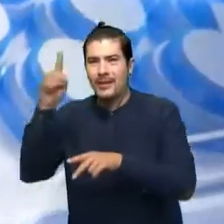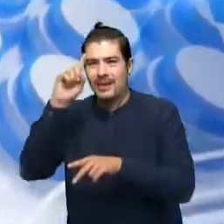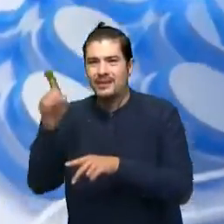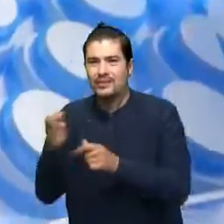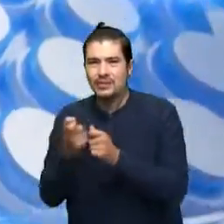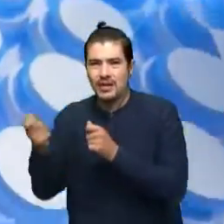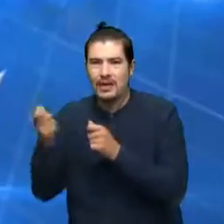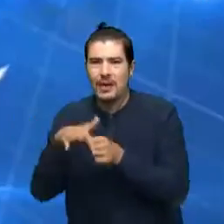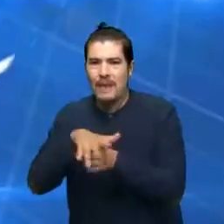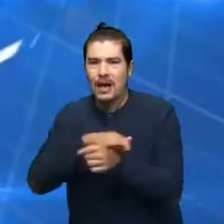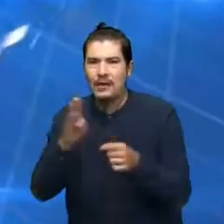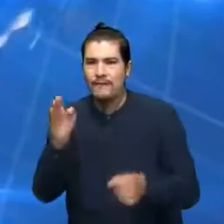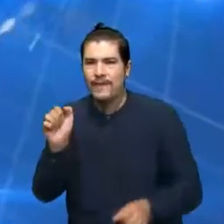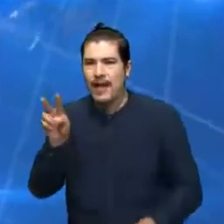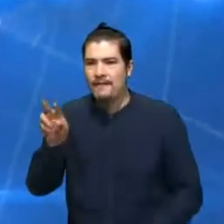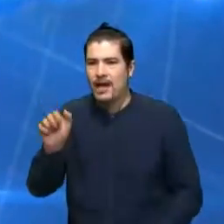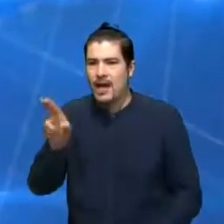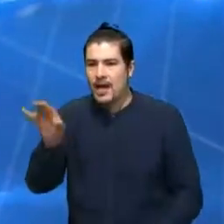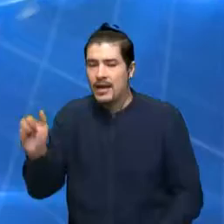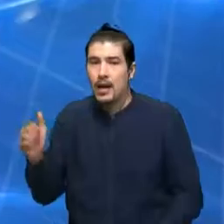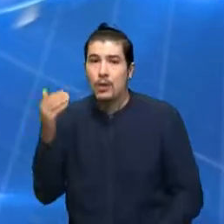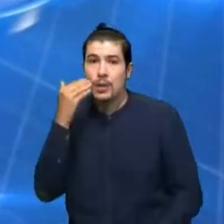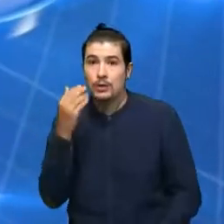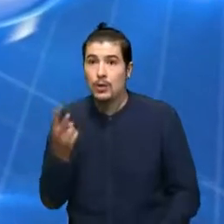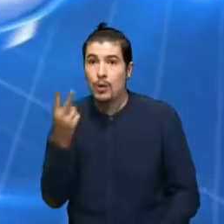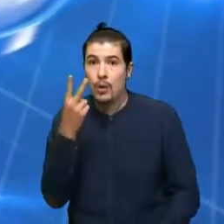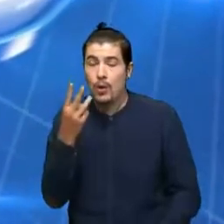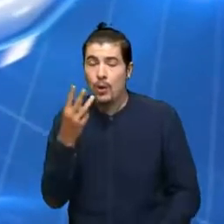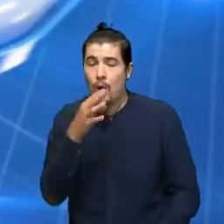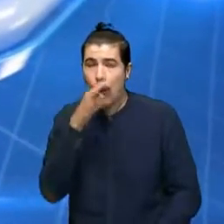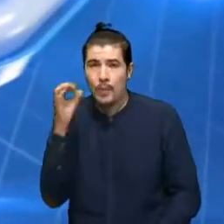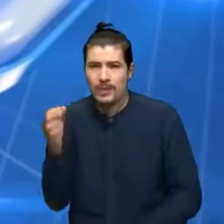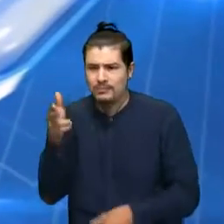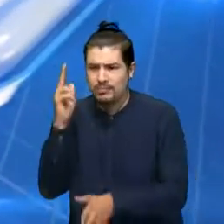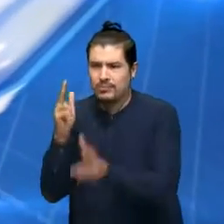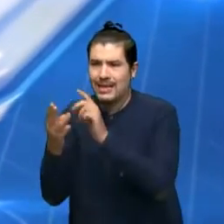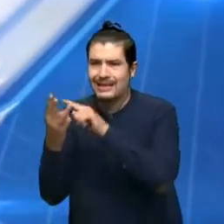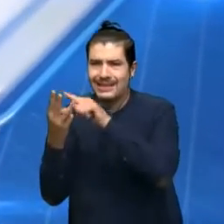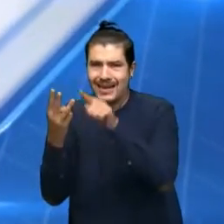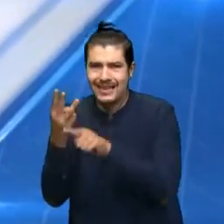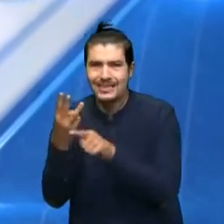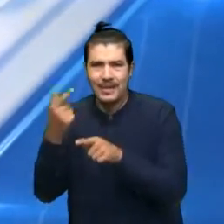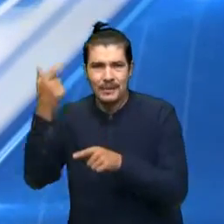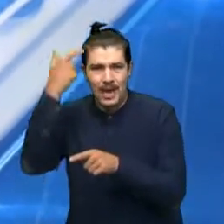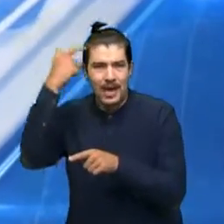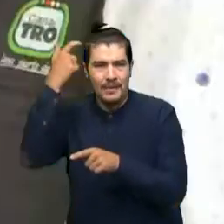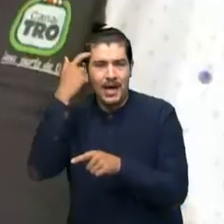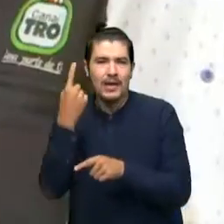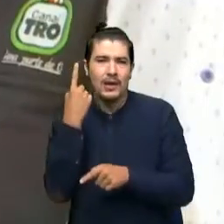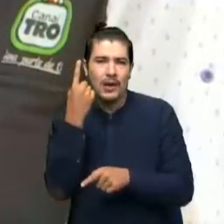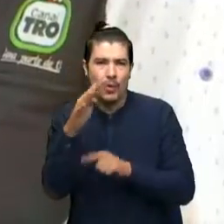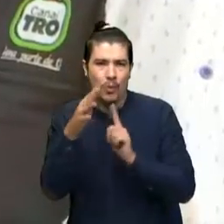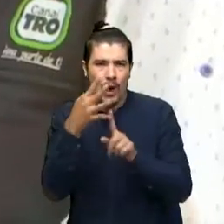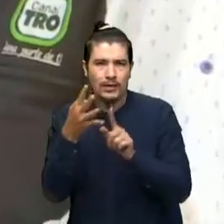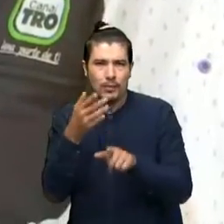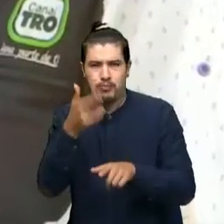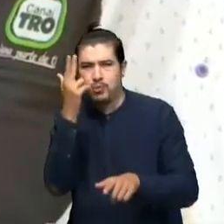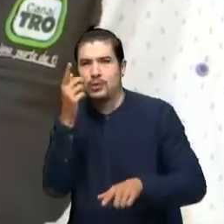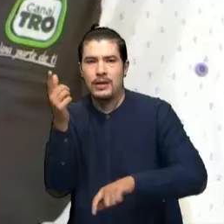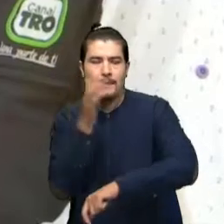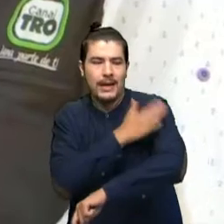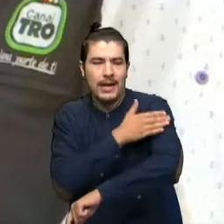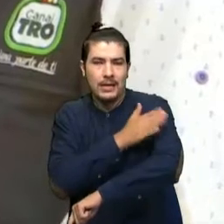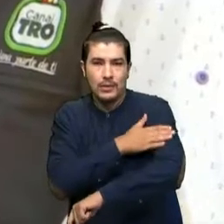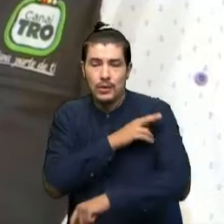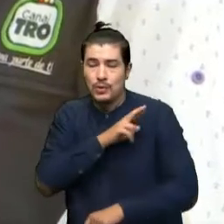barrio Bavaria 2, cuando hombres armados le propinaron 3 tiros en su cabeza y otro en un brazo. Que se haga justicia, que es lo que